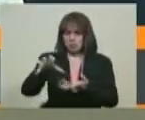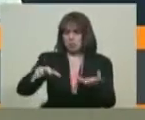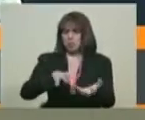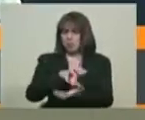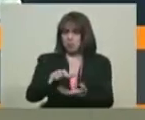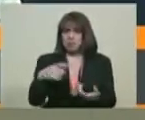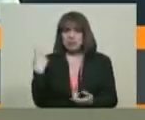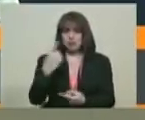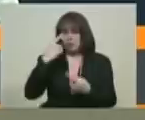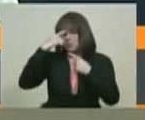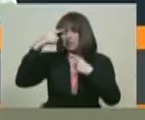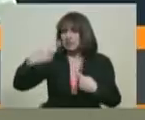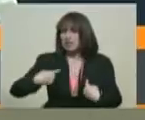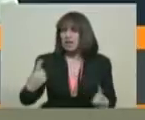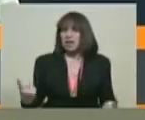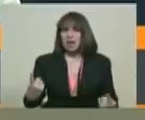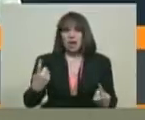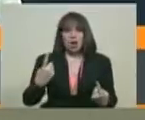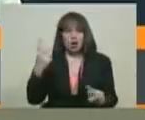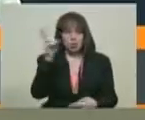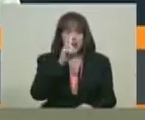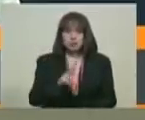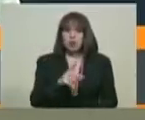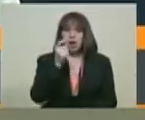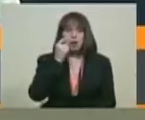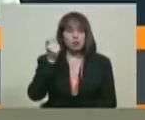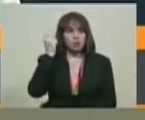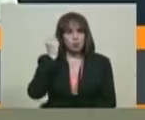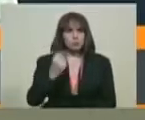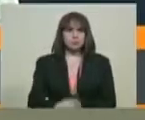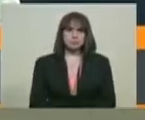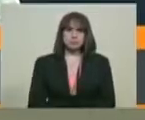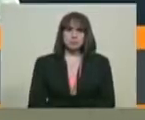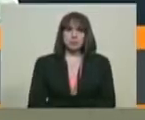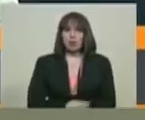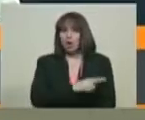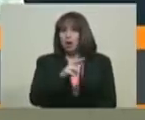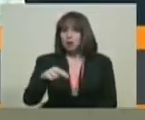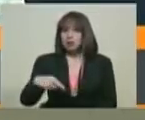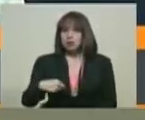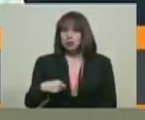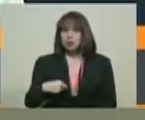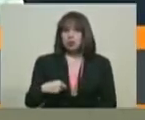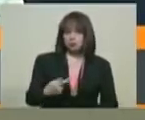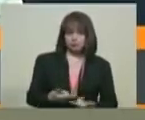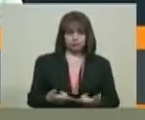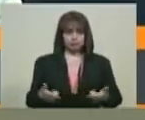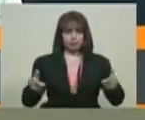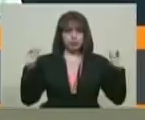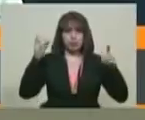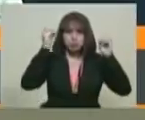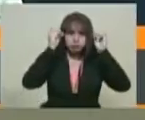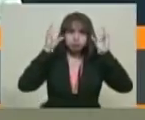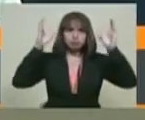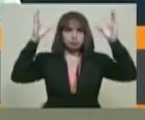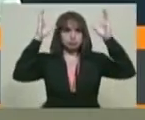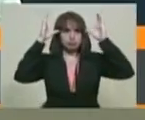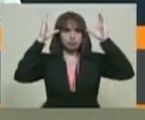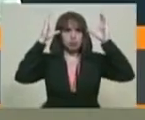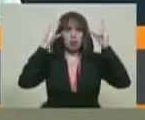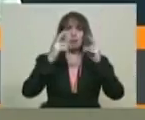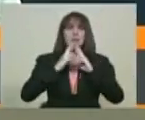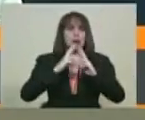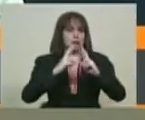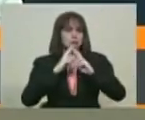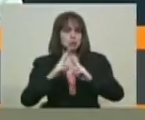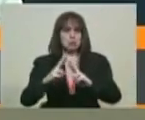son solo de los venezolanos y las venezolanas. Y que nosotros tenemos absoluta capacidad en este siglo XXI para